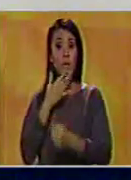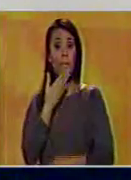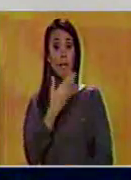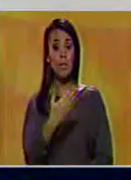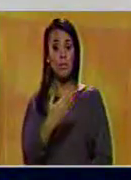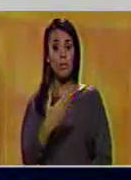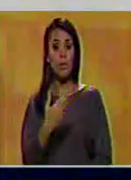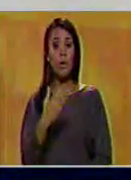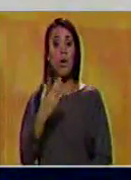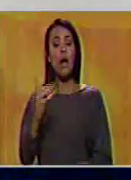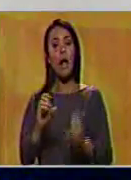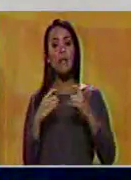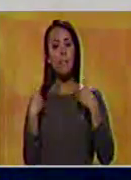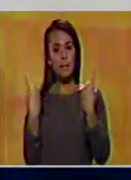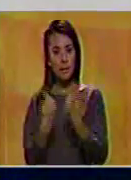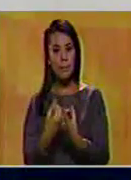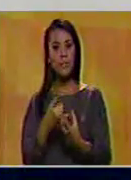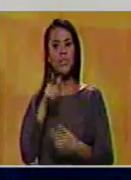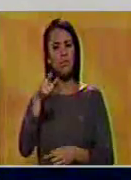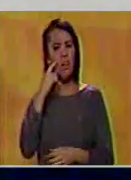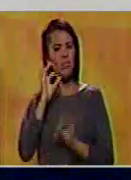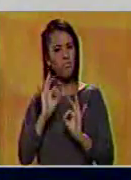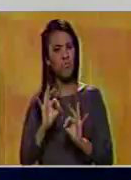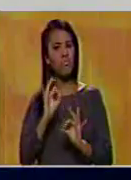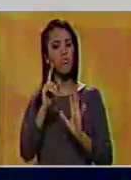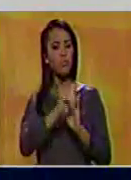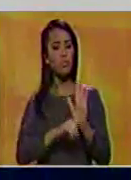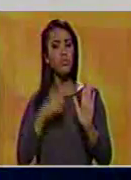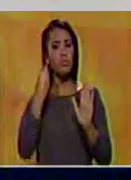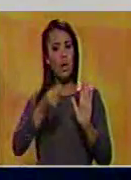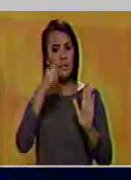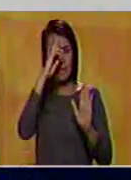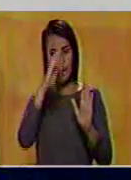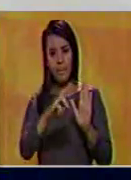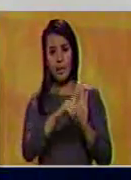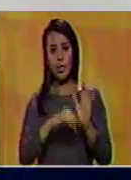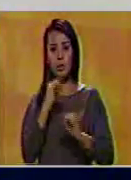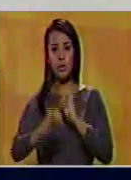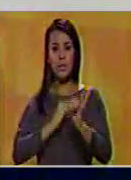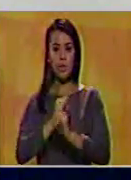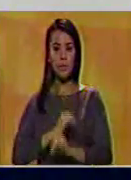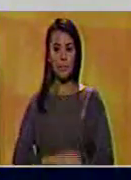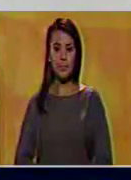los consulados de esos países ponerse a derecho y cumplir con las normas internacionales